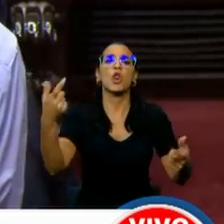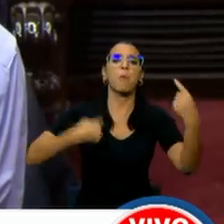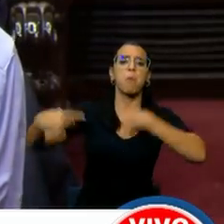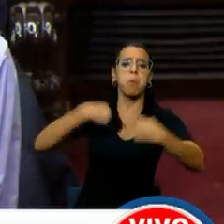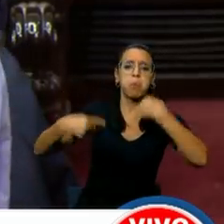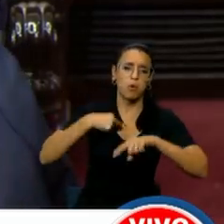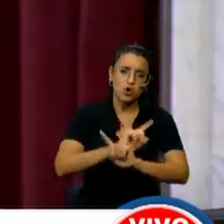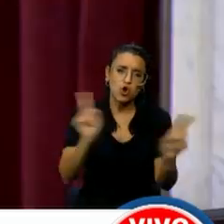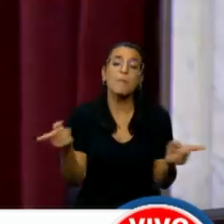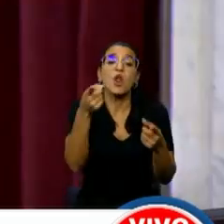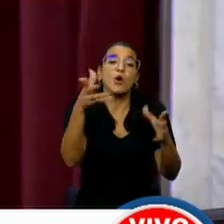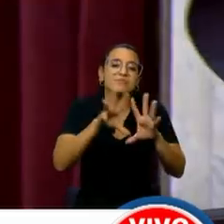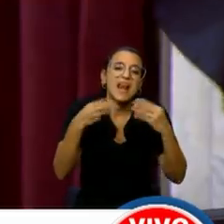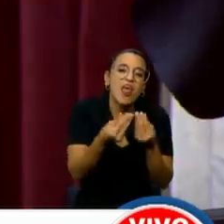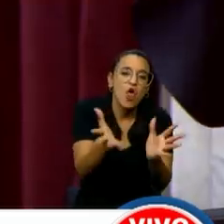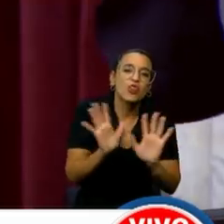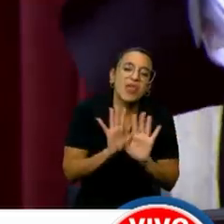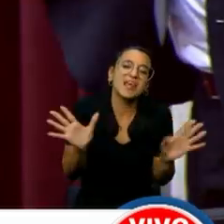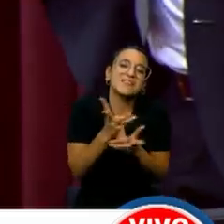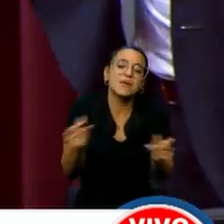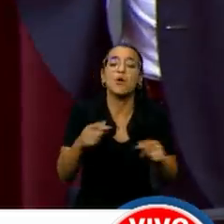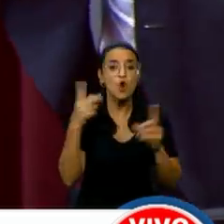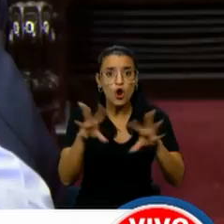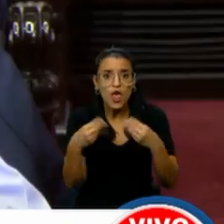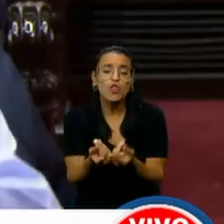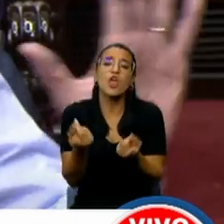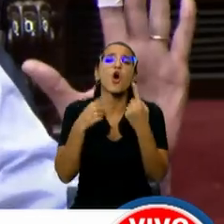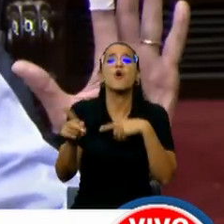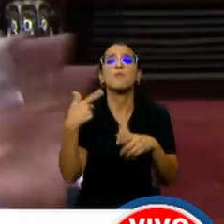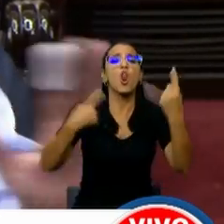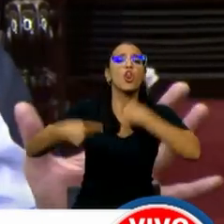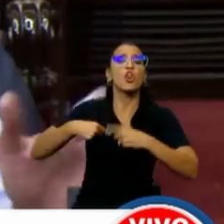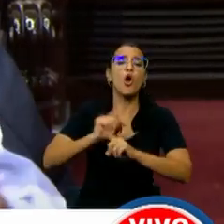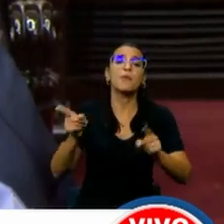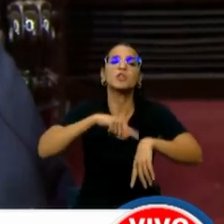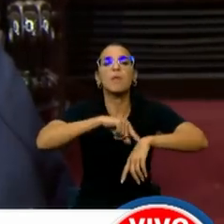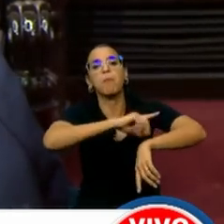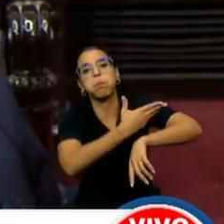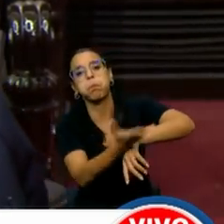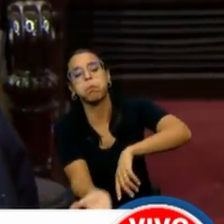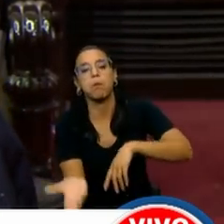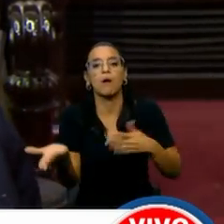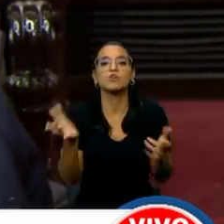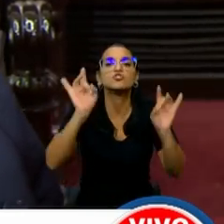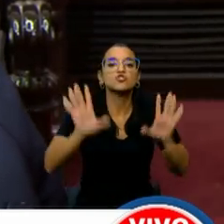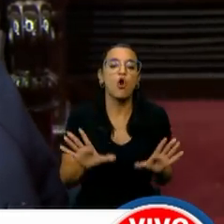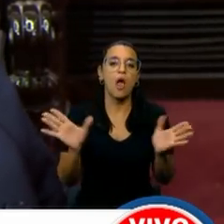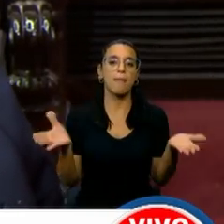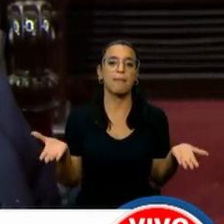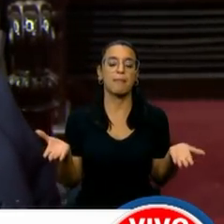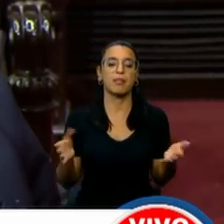de ágreda sí pero sí redondea tiro aunque donde nos agredan solamente